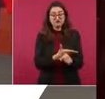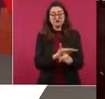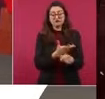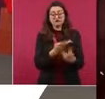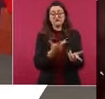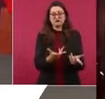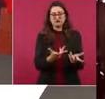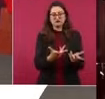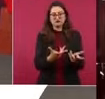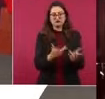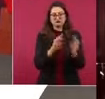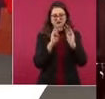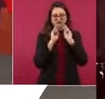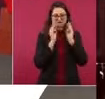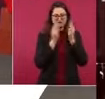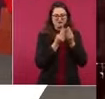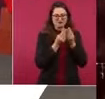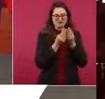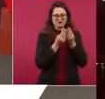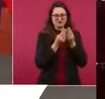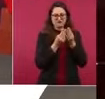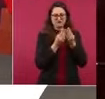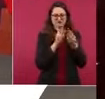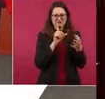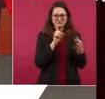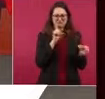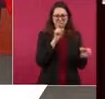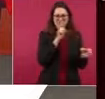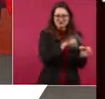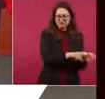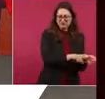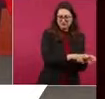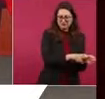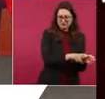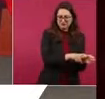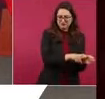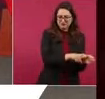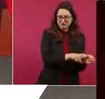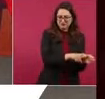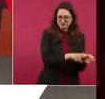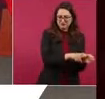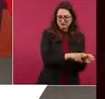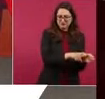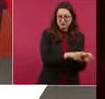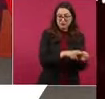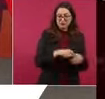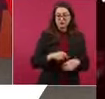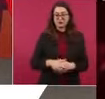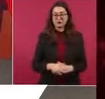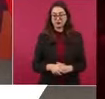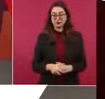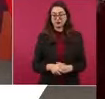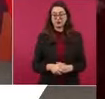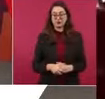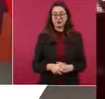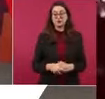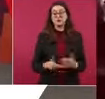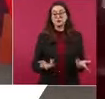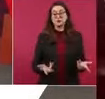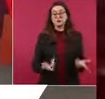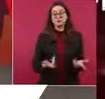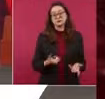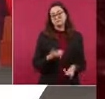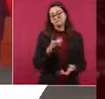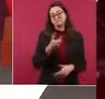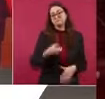busca que mediante el diálogo se resuelvan las diferencias en ese país. Sin embargo, destacó que